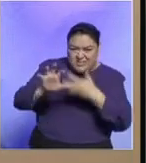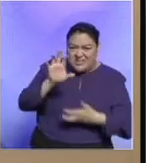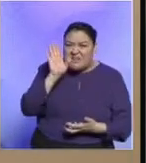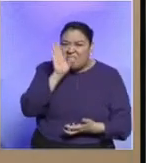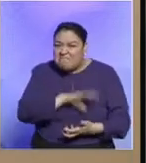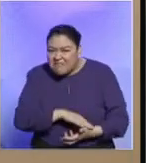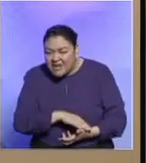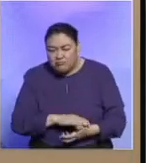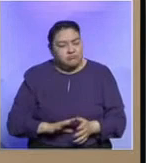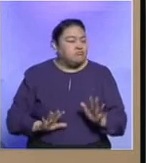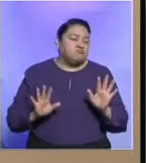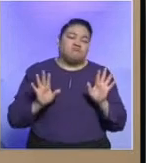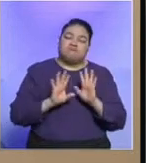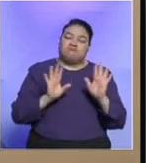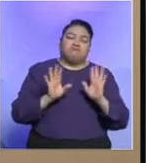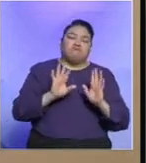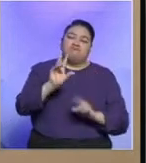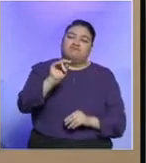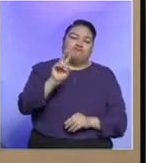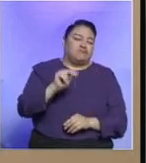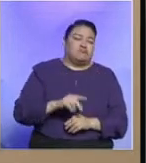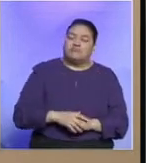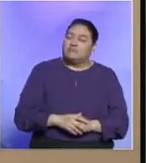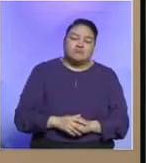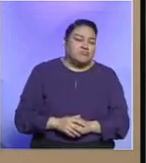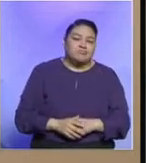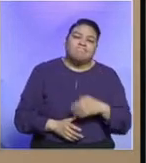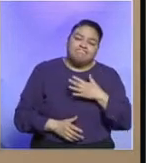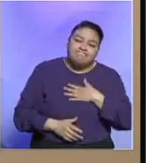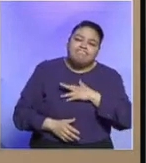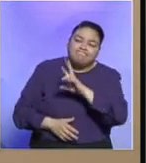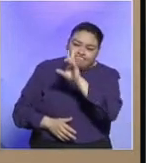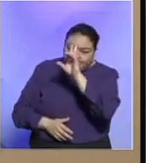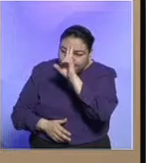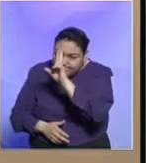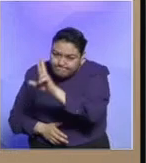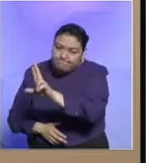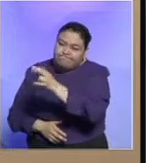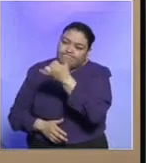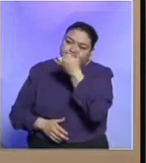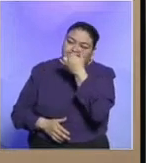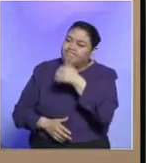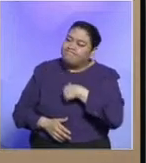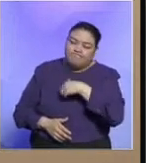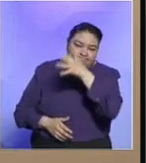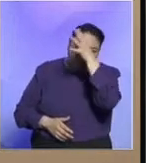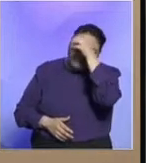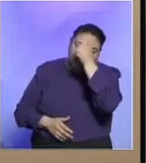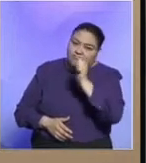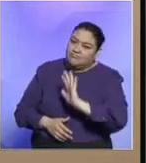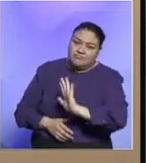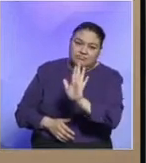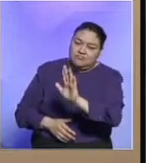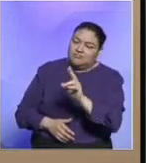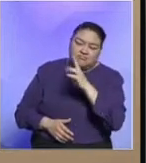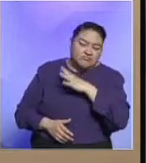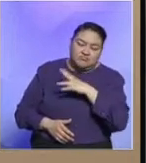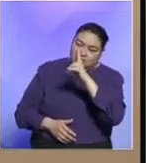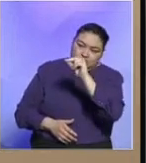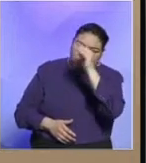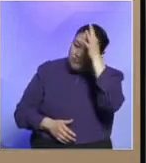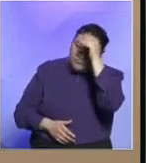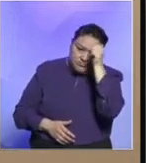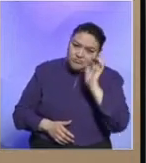tramado litigioso. Yo respetuosamente estoy absolutamente en contra de ello.